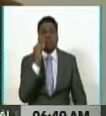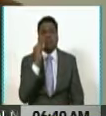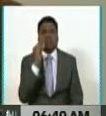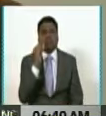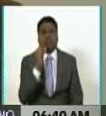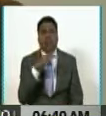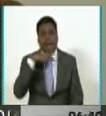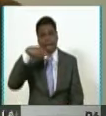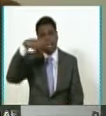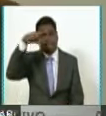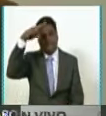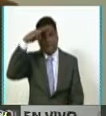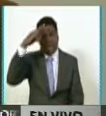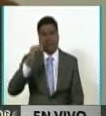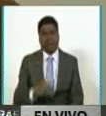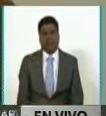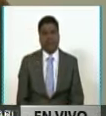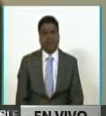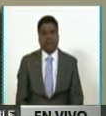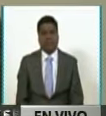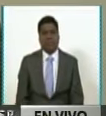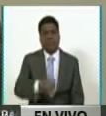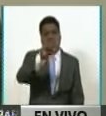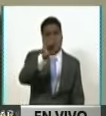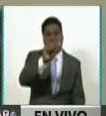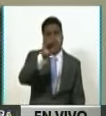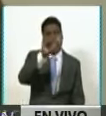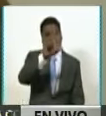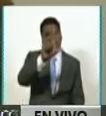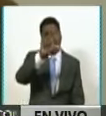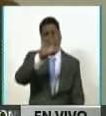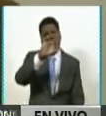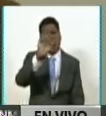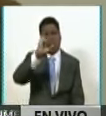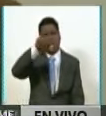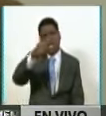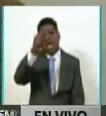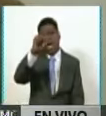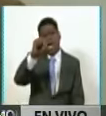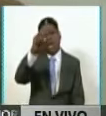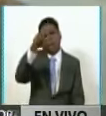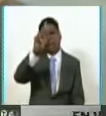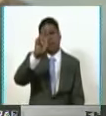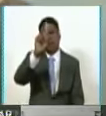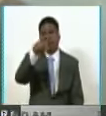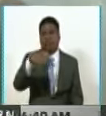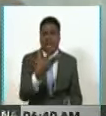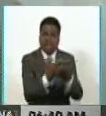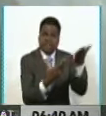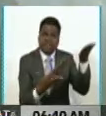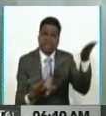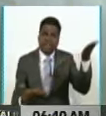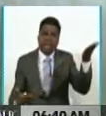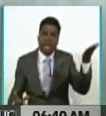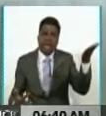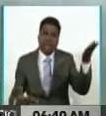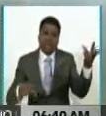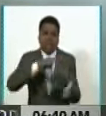padre de Alejandro Zamora, que dio su sangre también por la revolución de independencia.